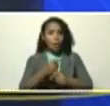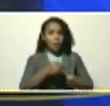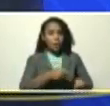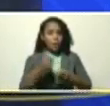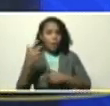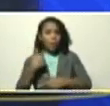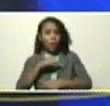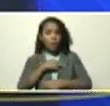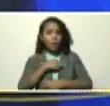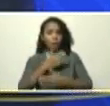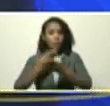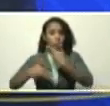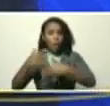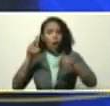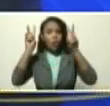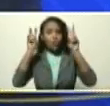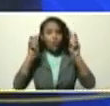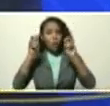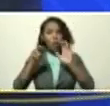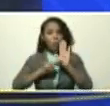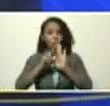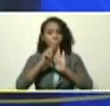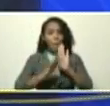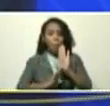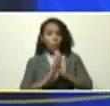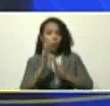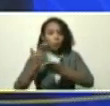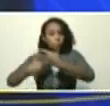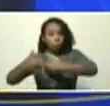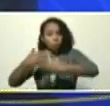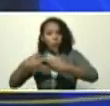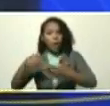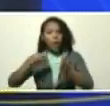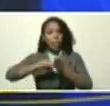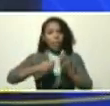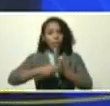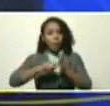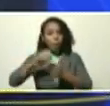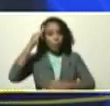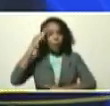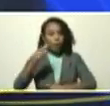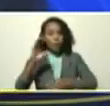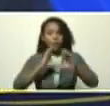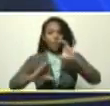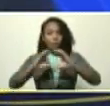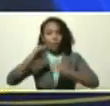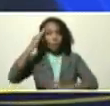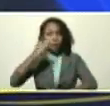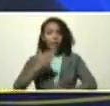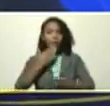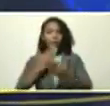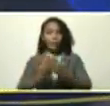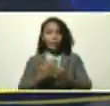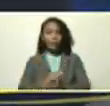nuestras relaciones a nuevo nivel en cooperación técnico-militar, científica-militar. Muchas gracias.